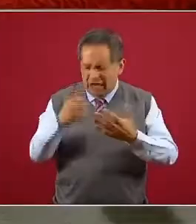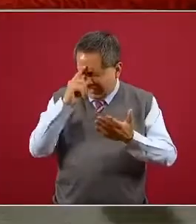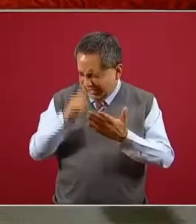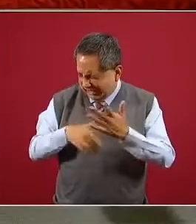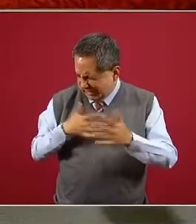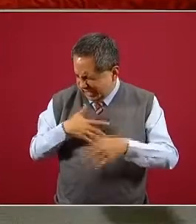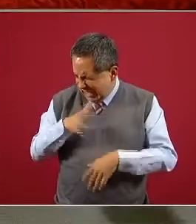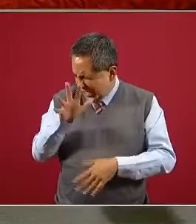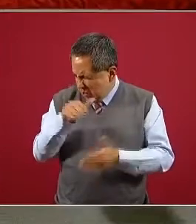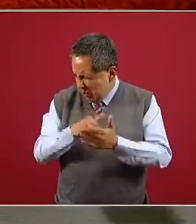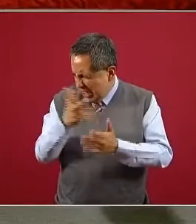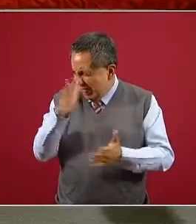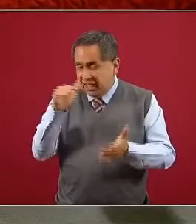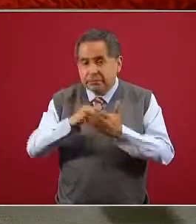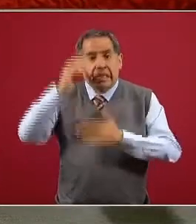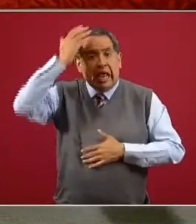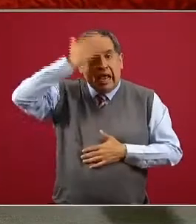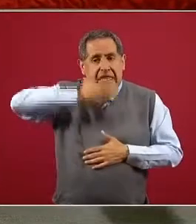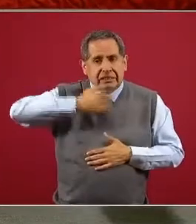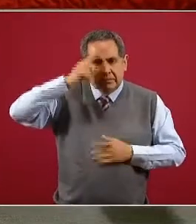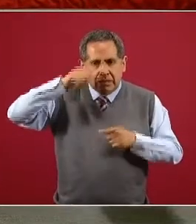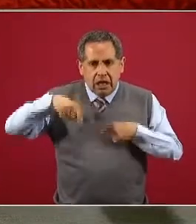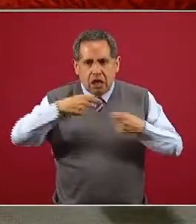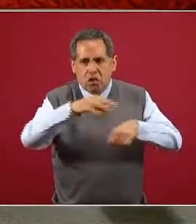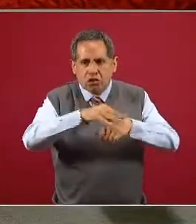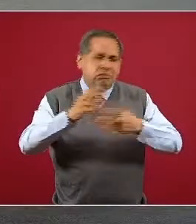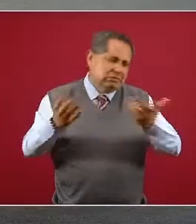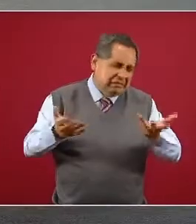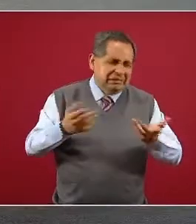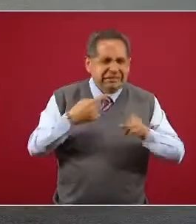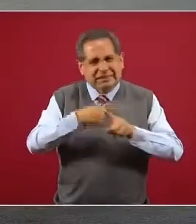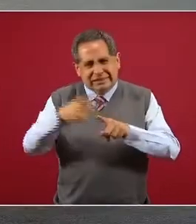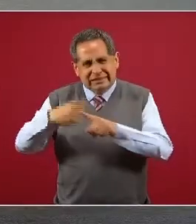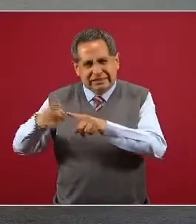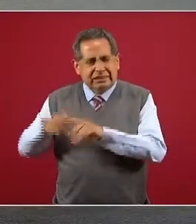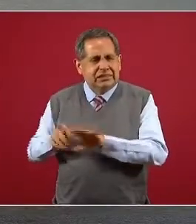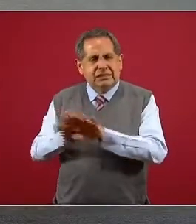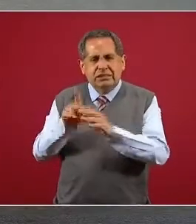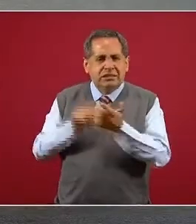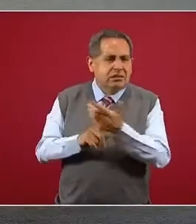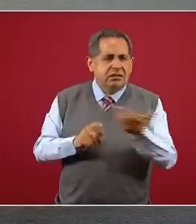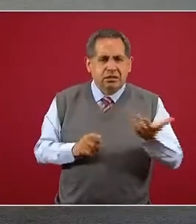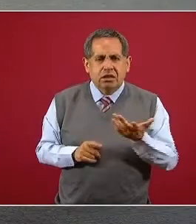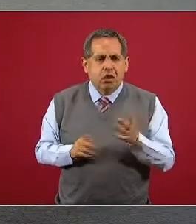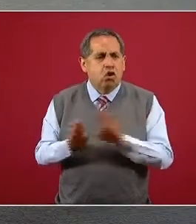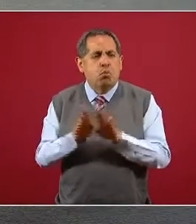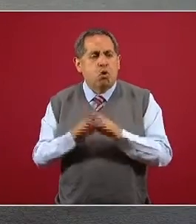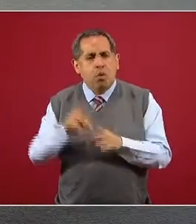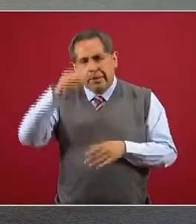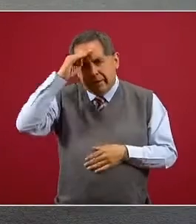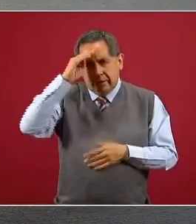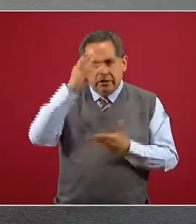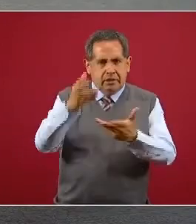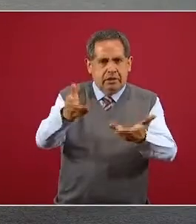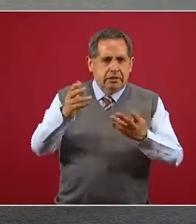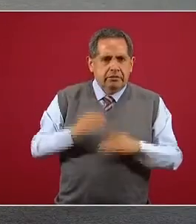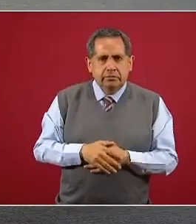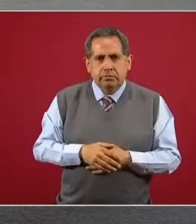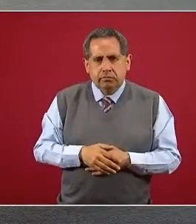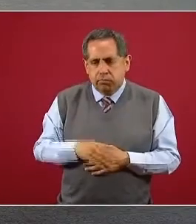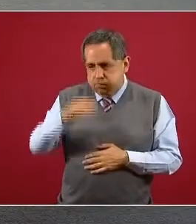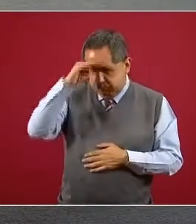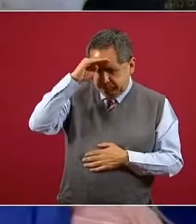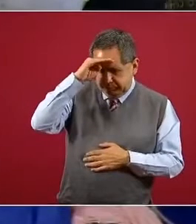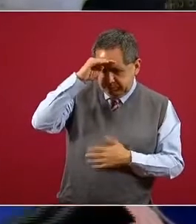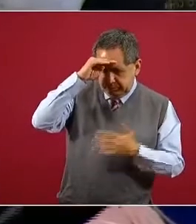que 5,000 o 10,000 caretas al sector médico. O sea, estas tipos de acciones, ¿cómo las visualiza usted como